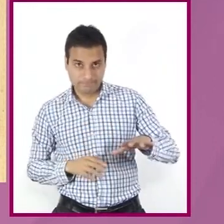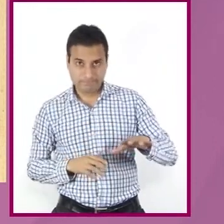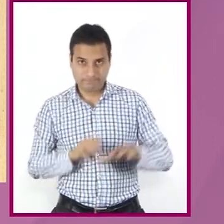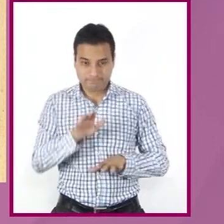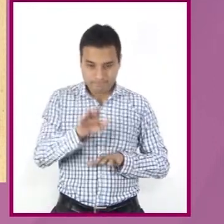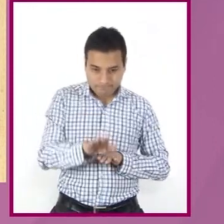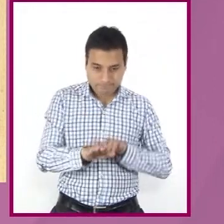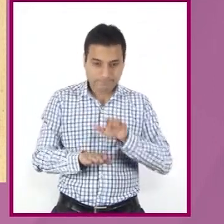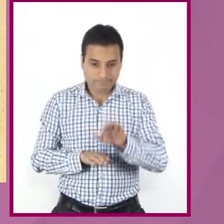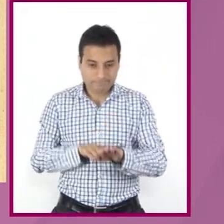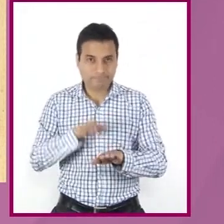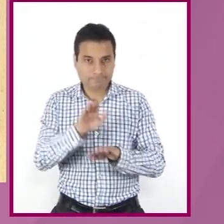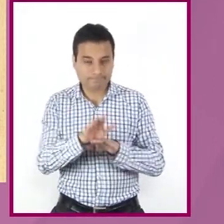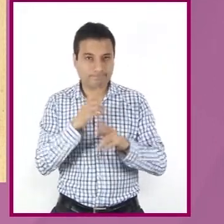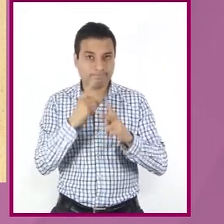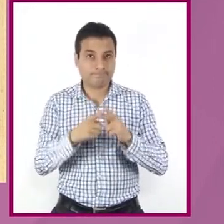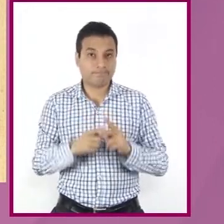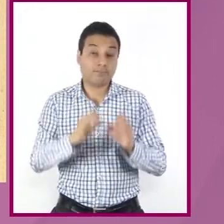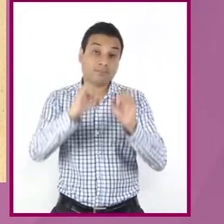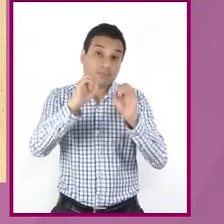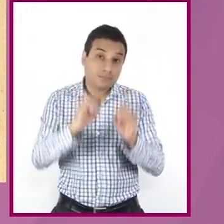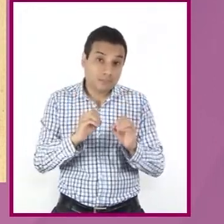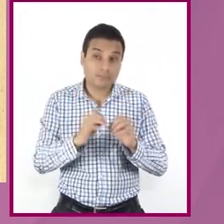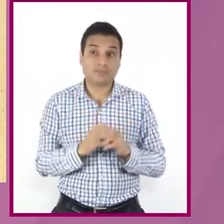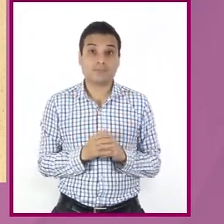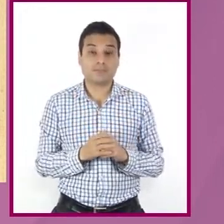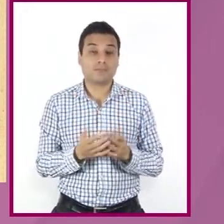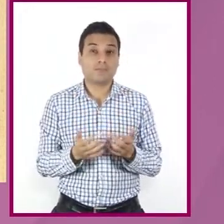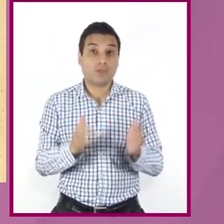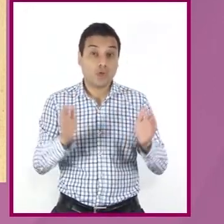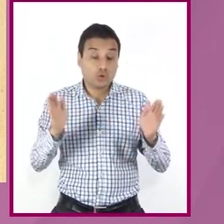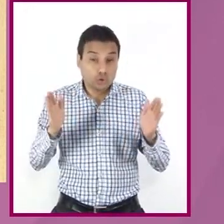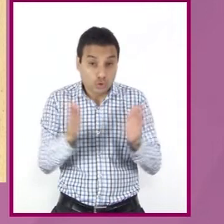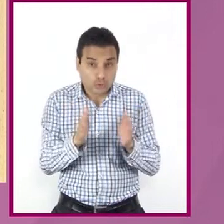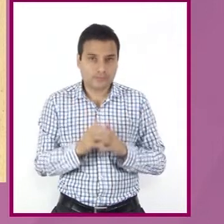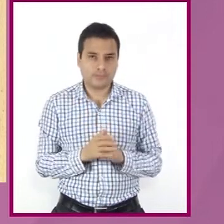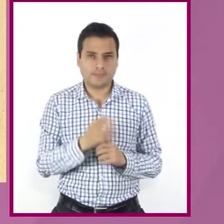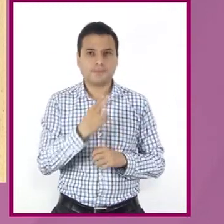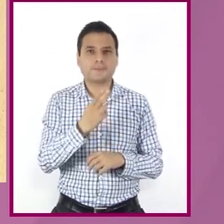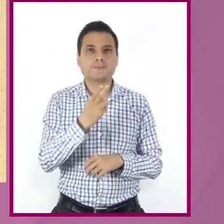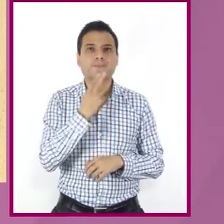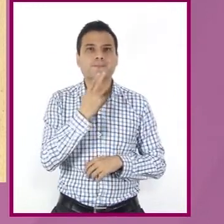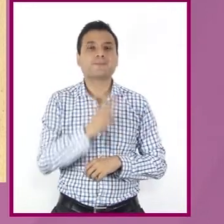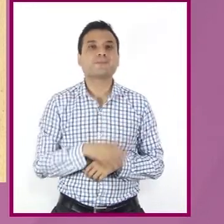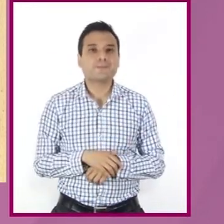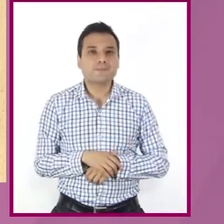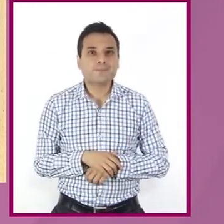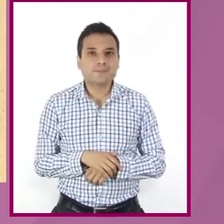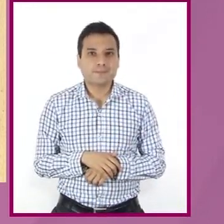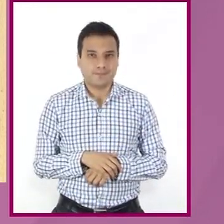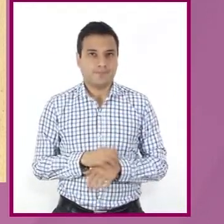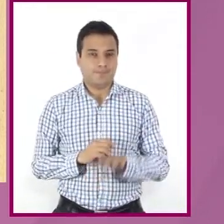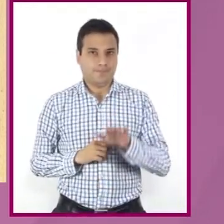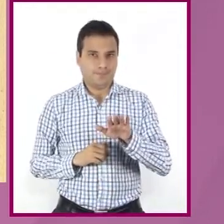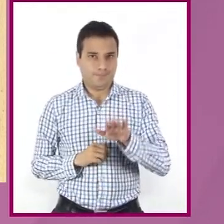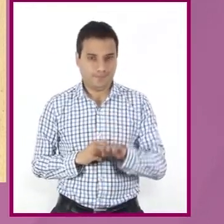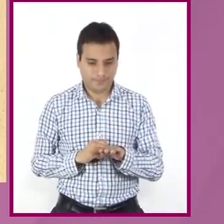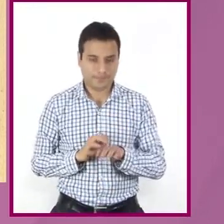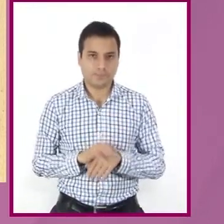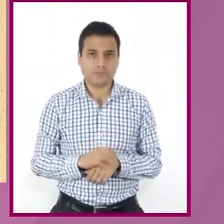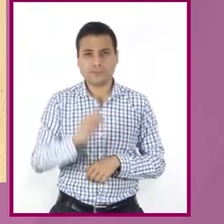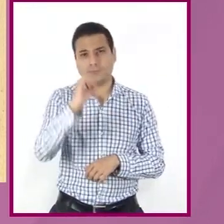extensiones de tierra, y si requería medir extensiones menores, empleaba la longitud de su pie. Para